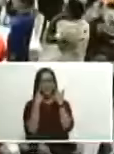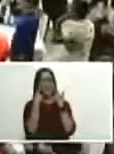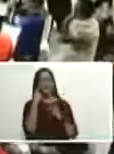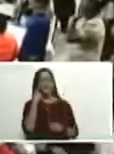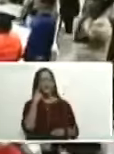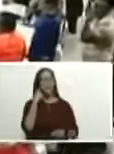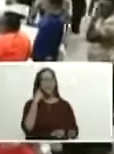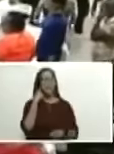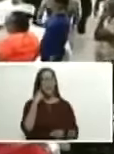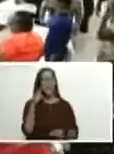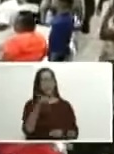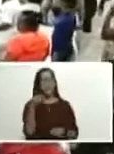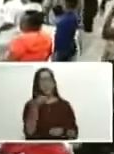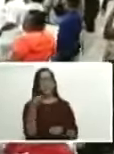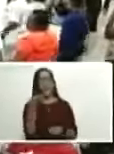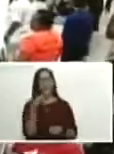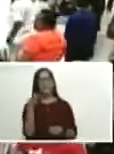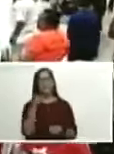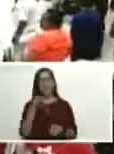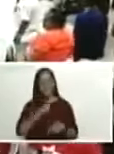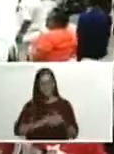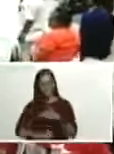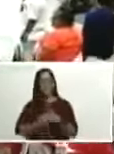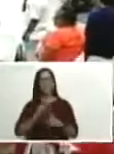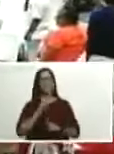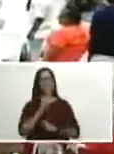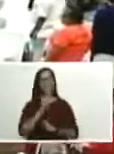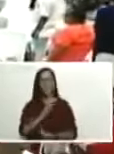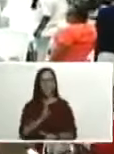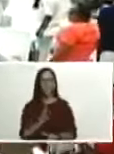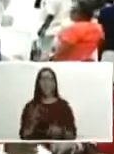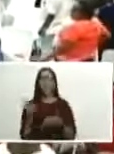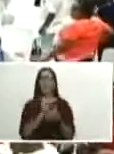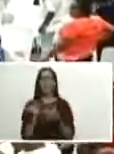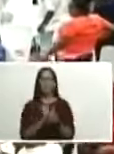Vamos a ver, estamos buscando, estamos pariendo respuestas